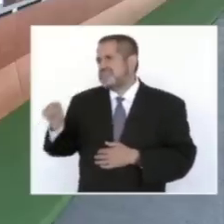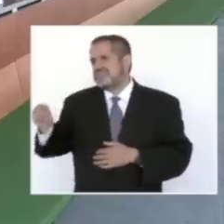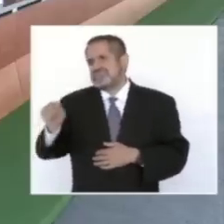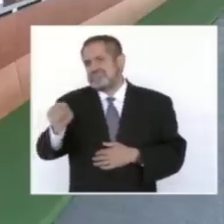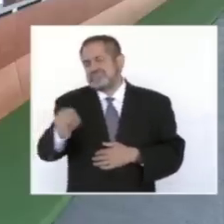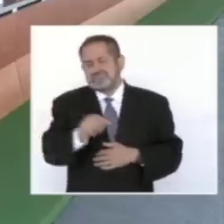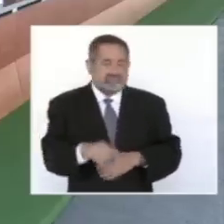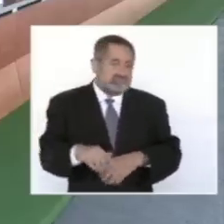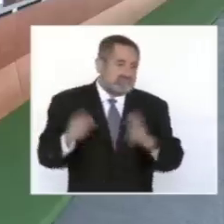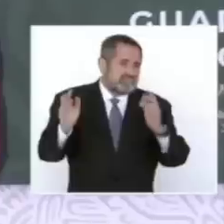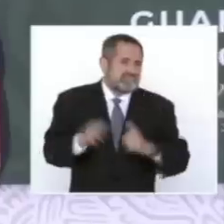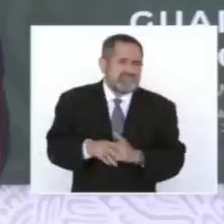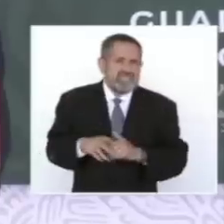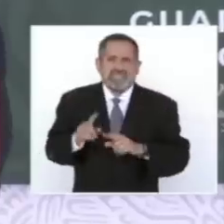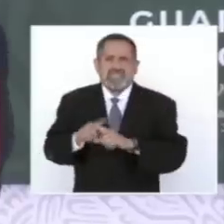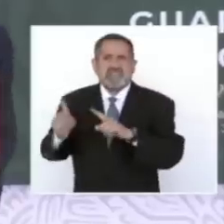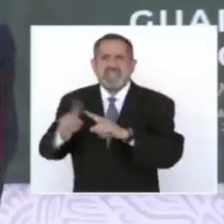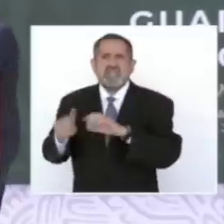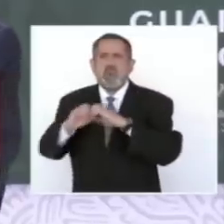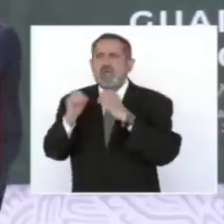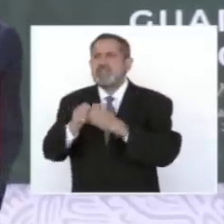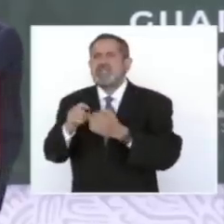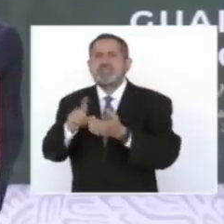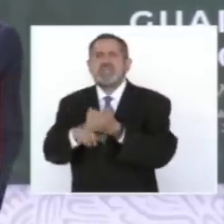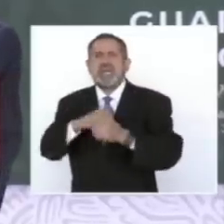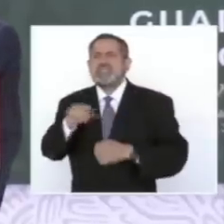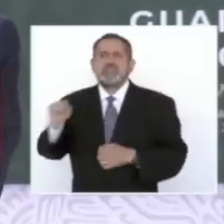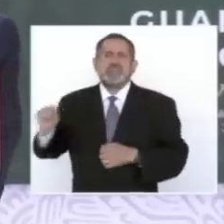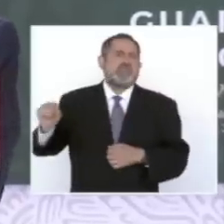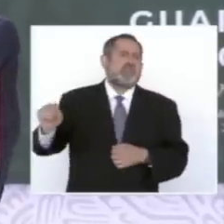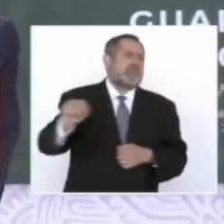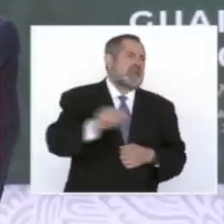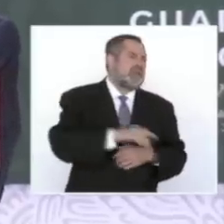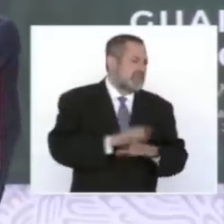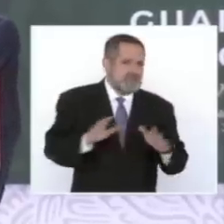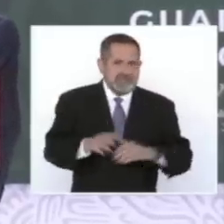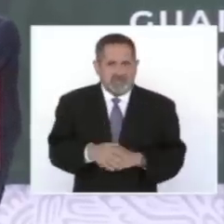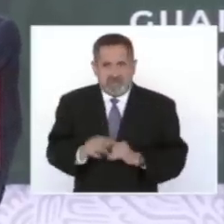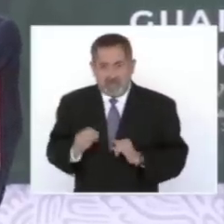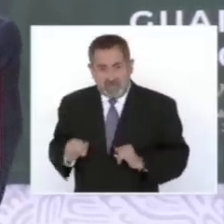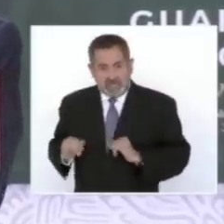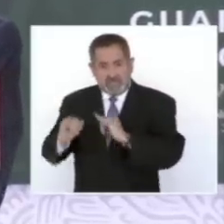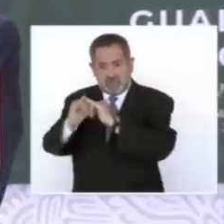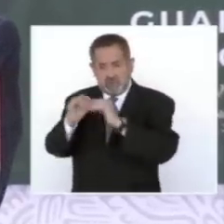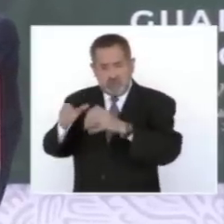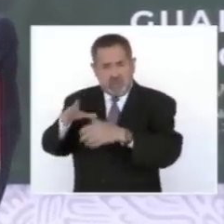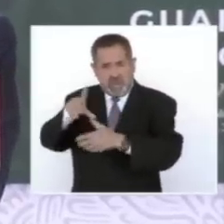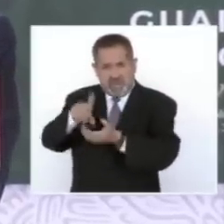en todas las organizaciones. Si una institución no tiene